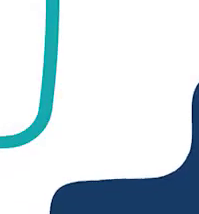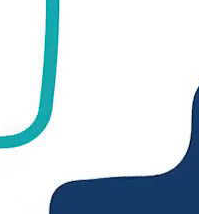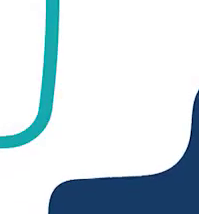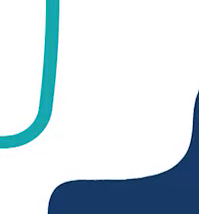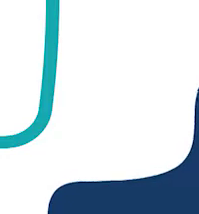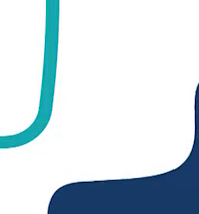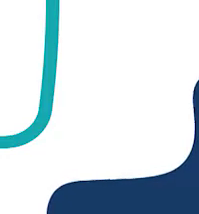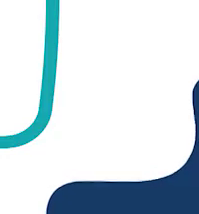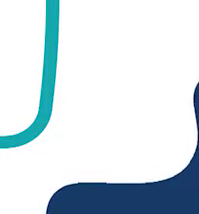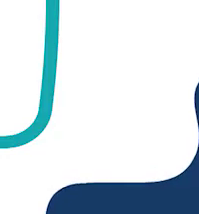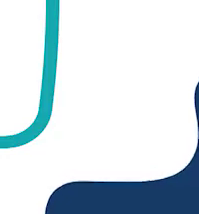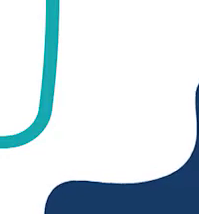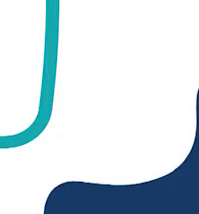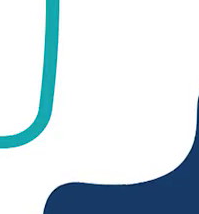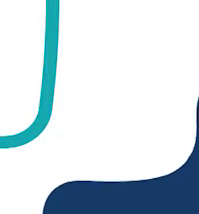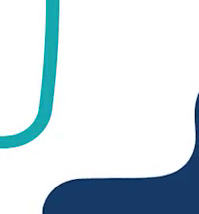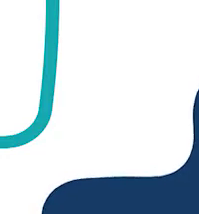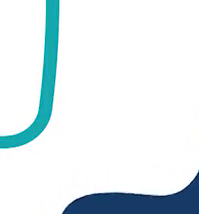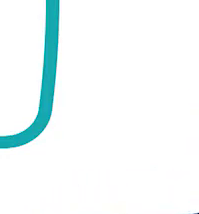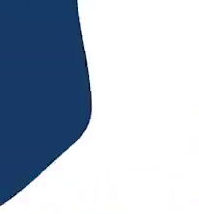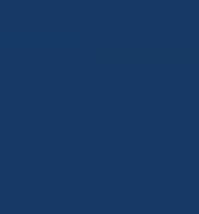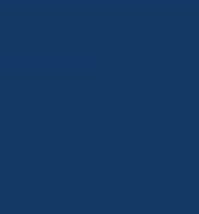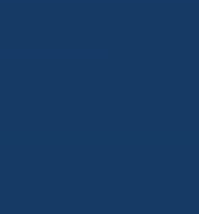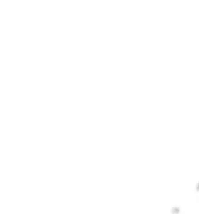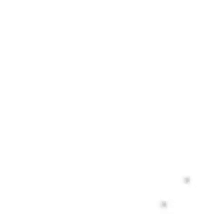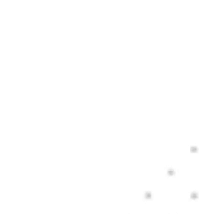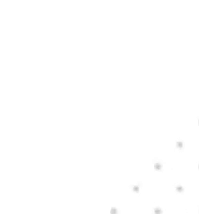Pero antes, a movernos un poco.